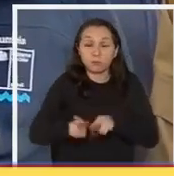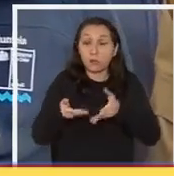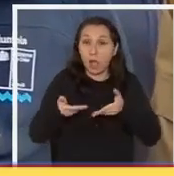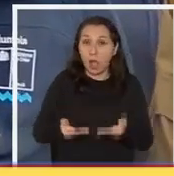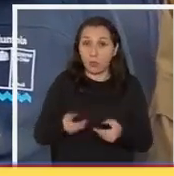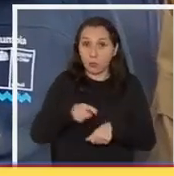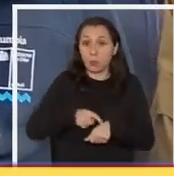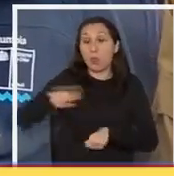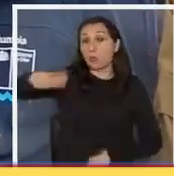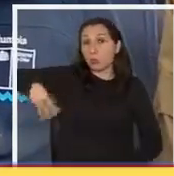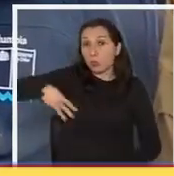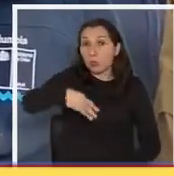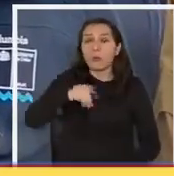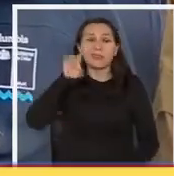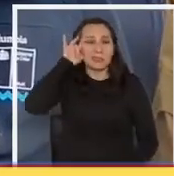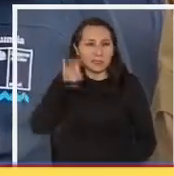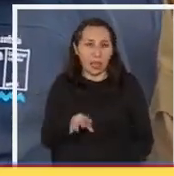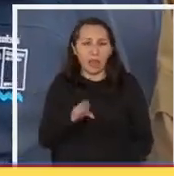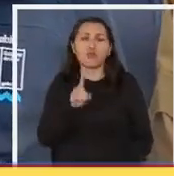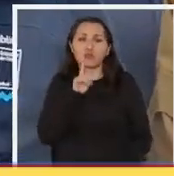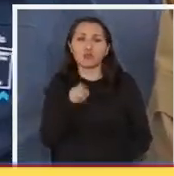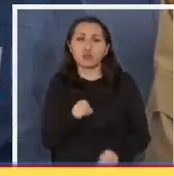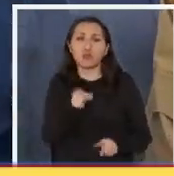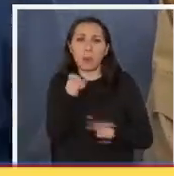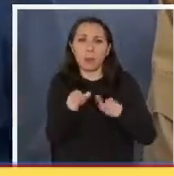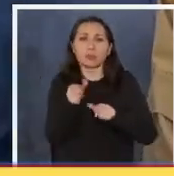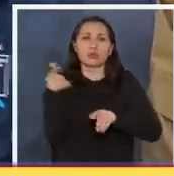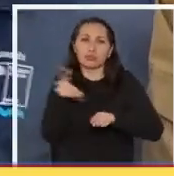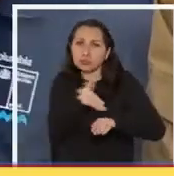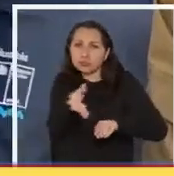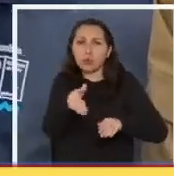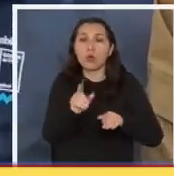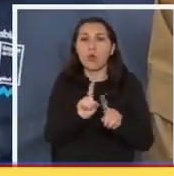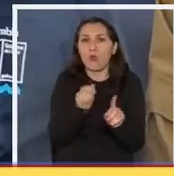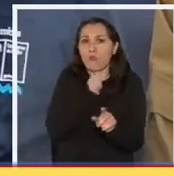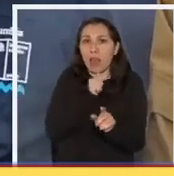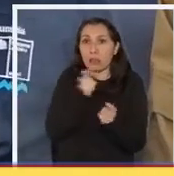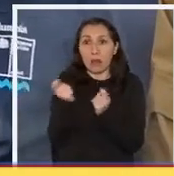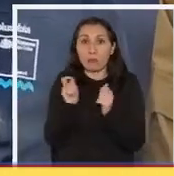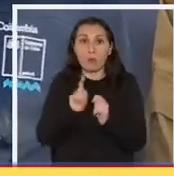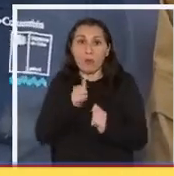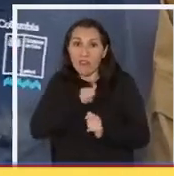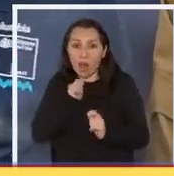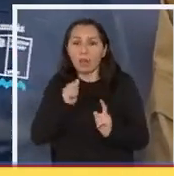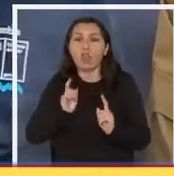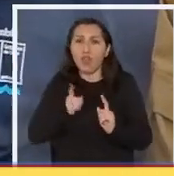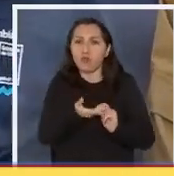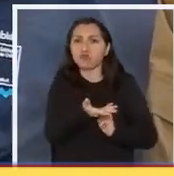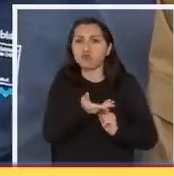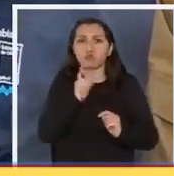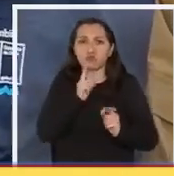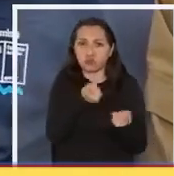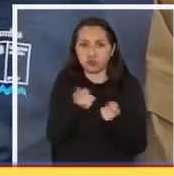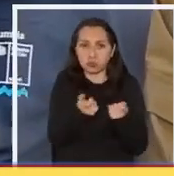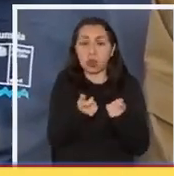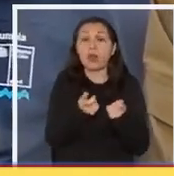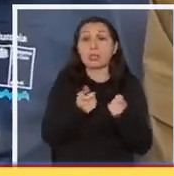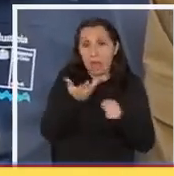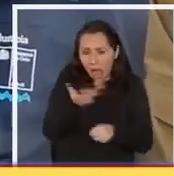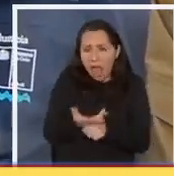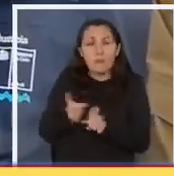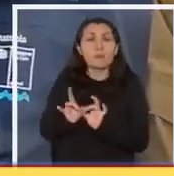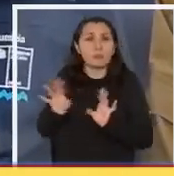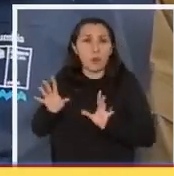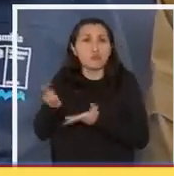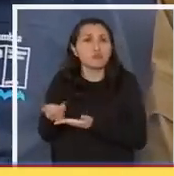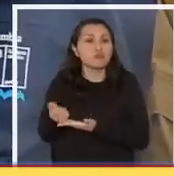el momento las municipalidades saben y tenemos la gente desplegada en la zona, no han faltado recursos. Entonces, los recursos van a estar